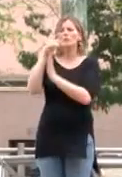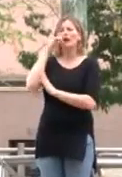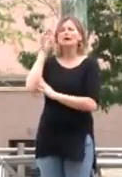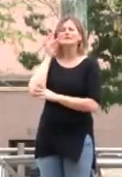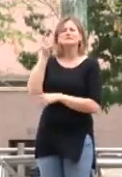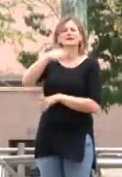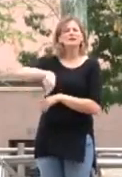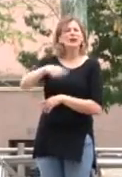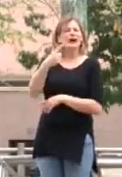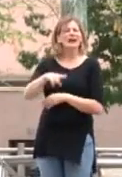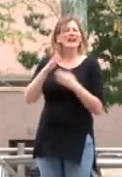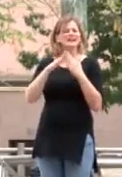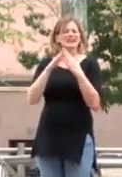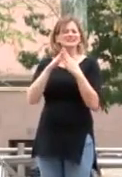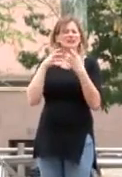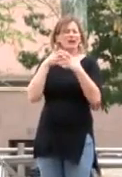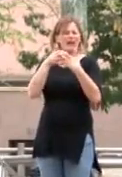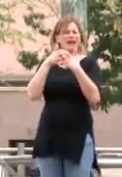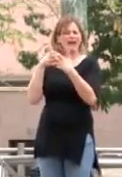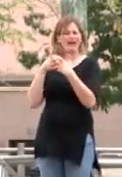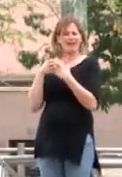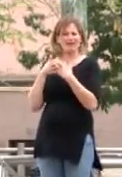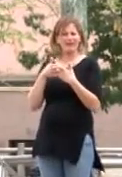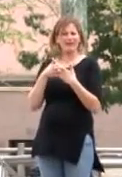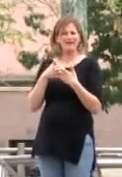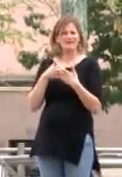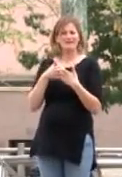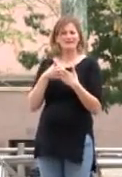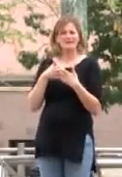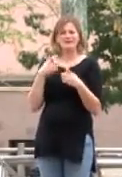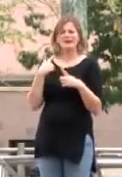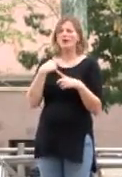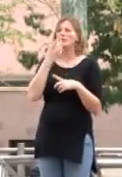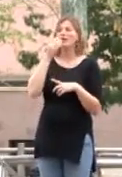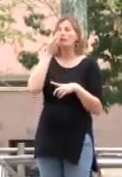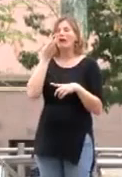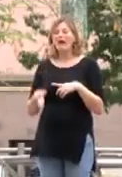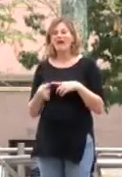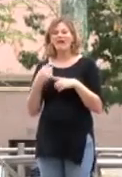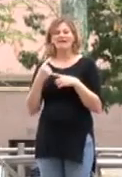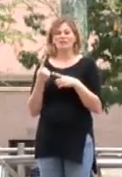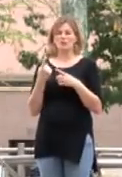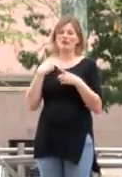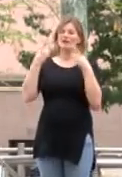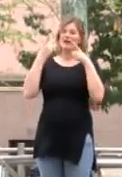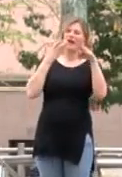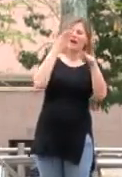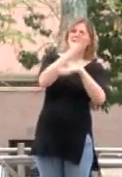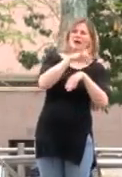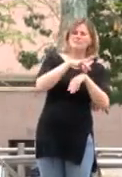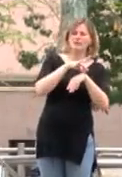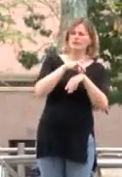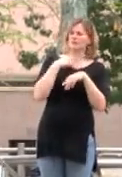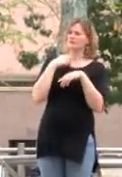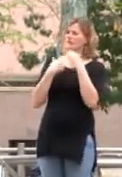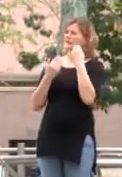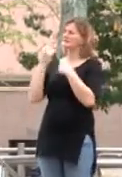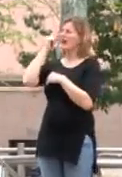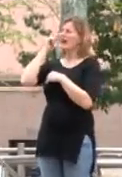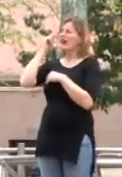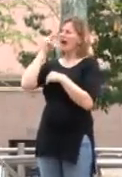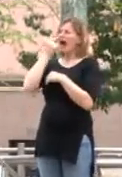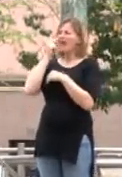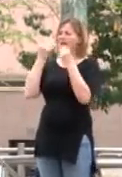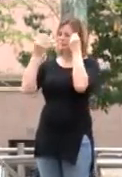¿A cuánta gente tenéis en casa que ha perdido un diente y no se lo ha vuelto a poner? Porque no tenemos la pasta. Y de repente Ada Colau dice, pues hay que hacer un dentista público para que